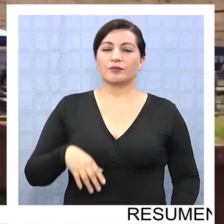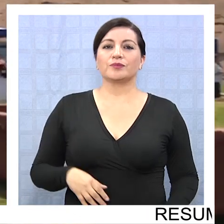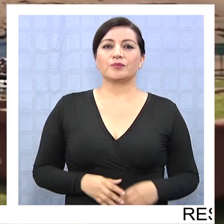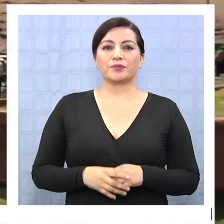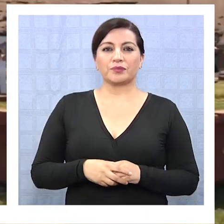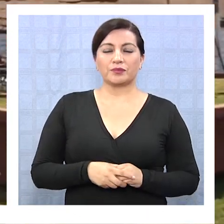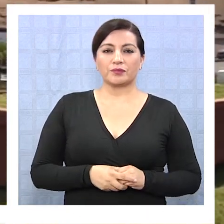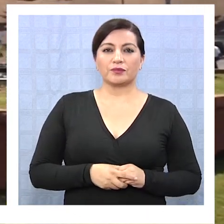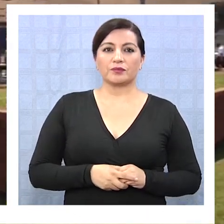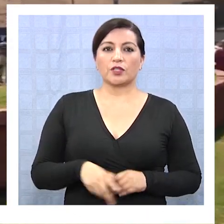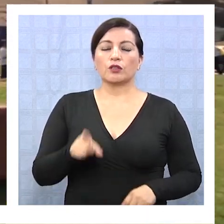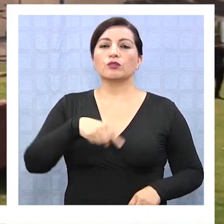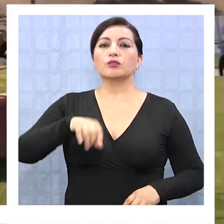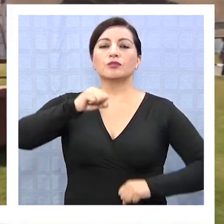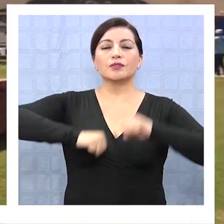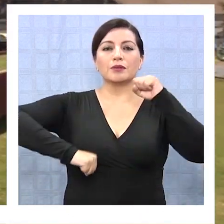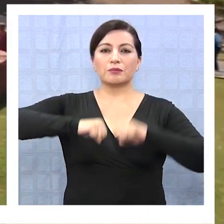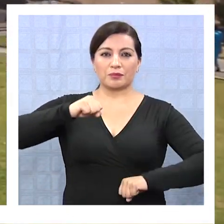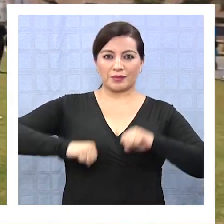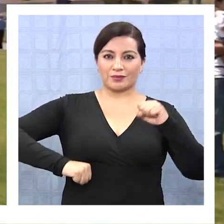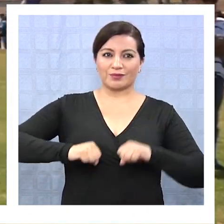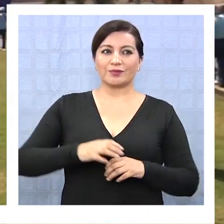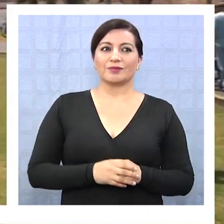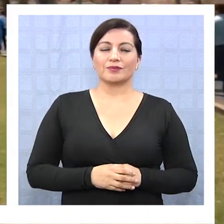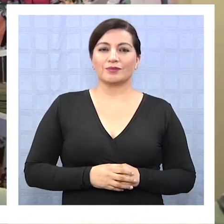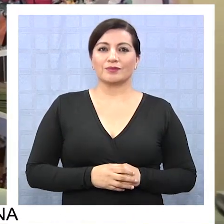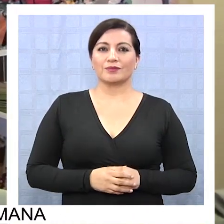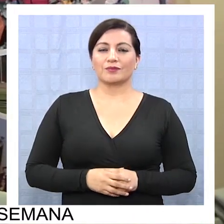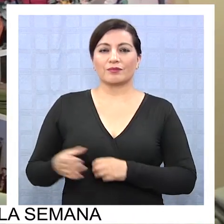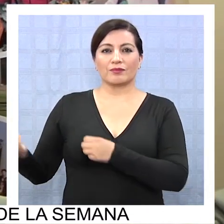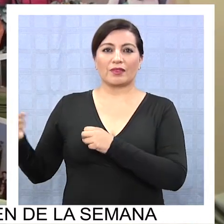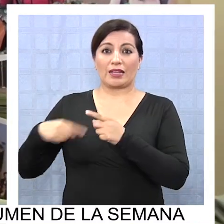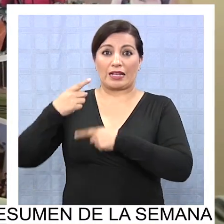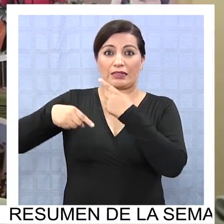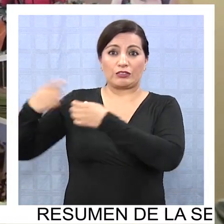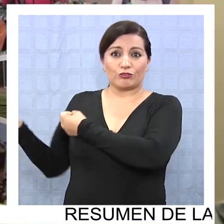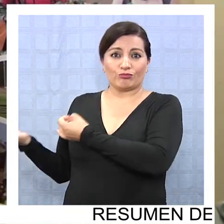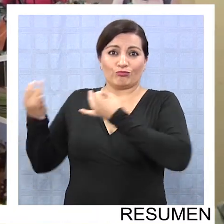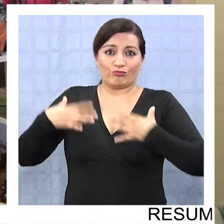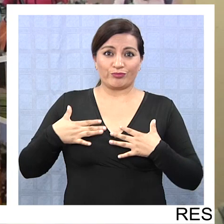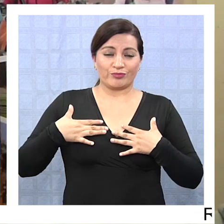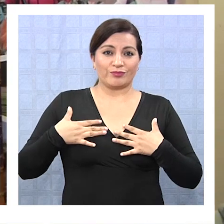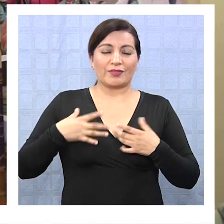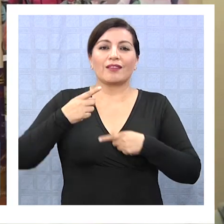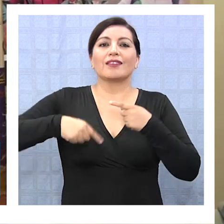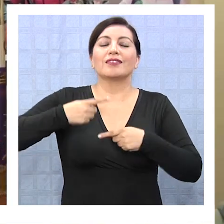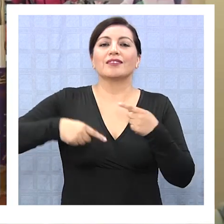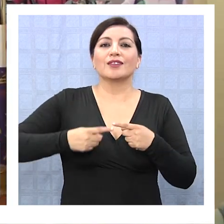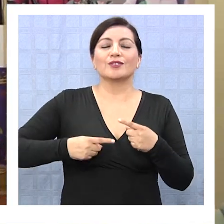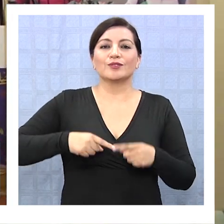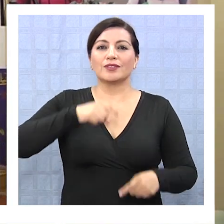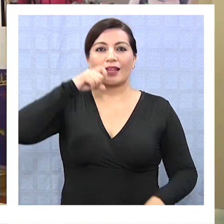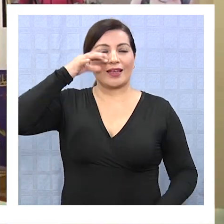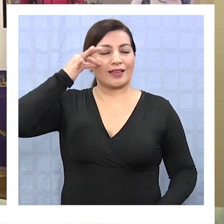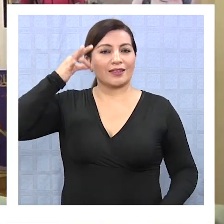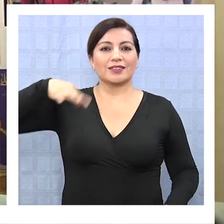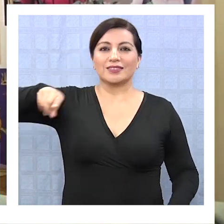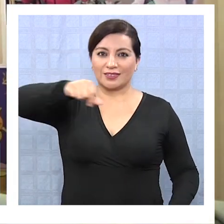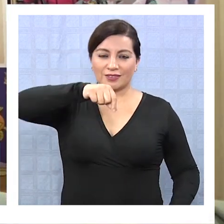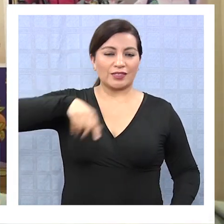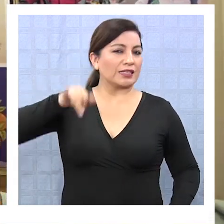Plaza Teniente Ibañez. Como empresa somos, primero que nada, herederos, digamos, de la tradición salitrera, de la industria salitrera,